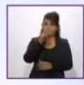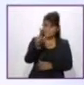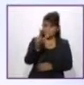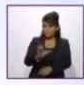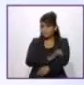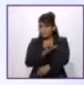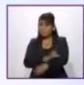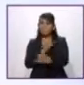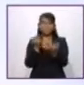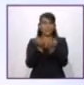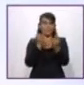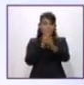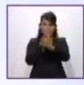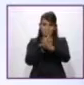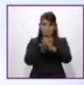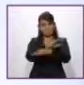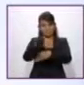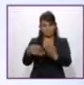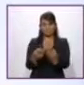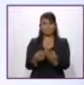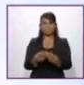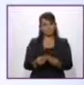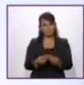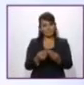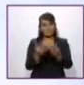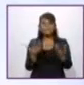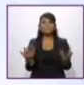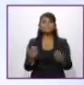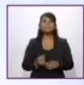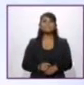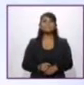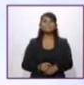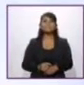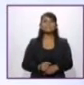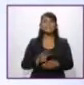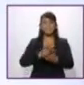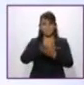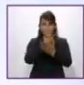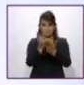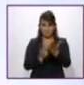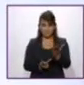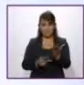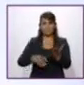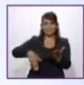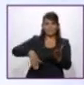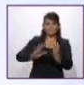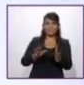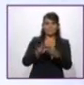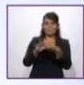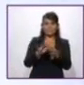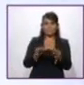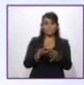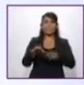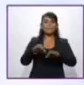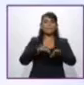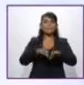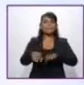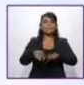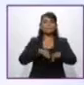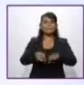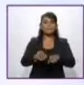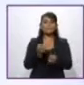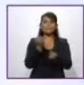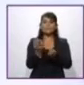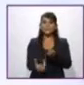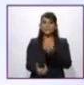es internet con todos. Y por supuesto también la implementación de programas, lo decía hace un momento, de empleos que no nos den